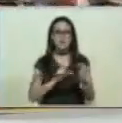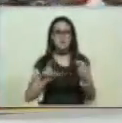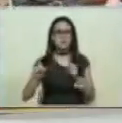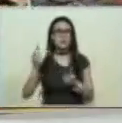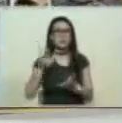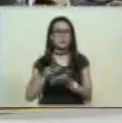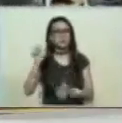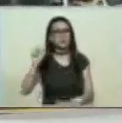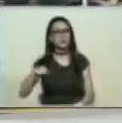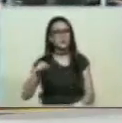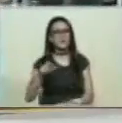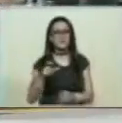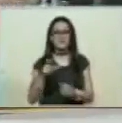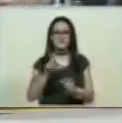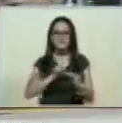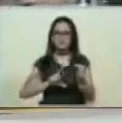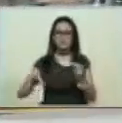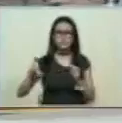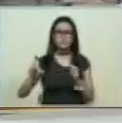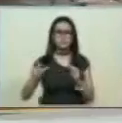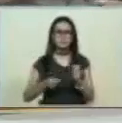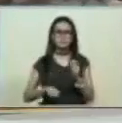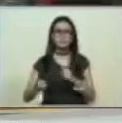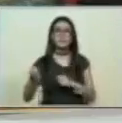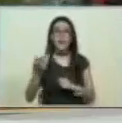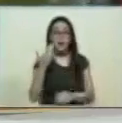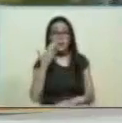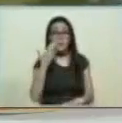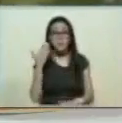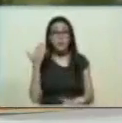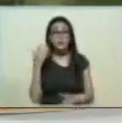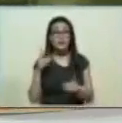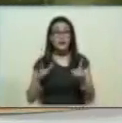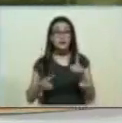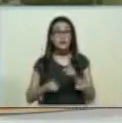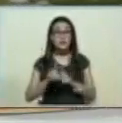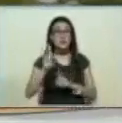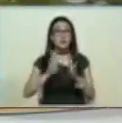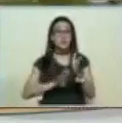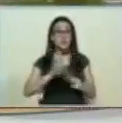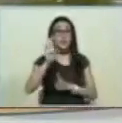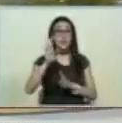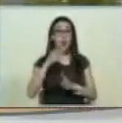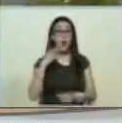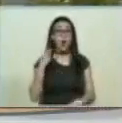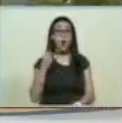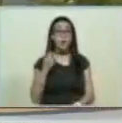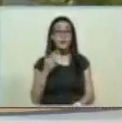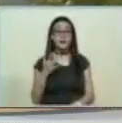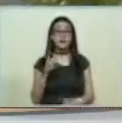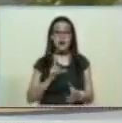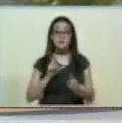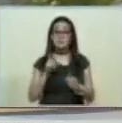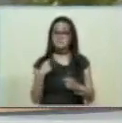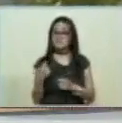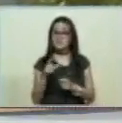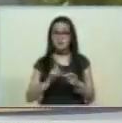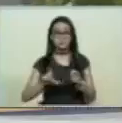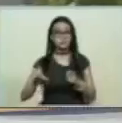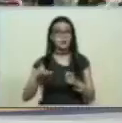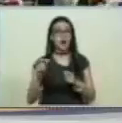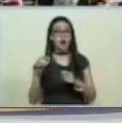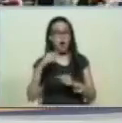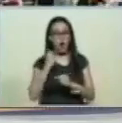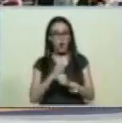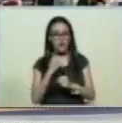bolívares. Financiamientos que hoy ya muestran alcances productivos y jóvenes que ya han sido refinanciados en esta